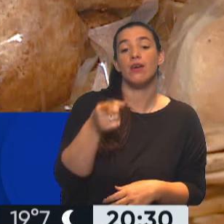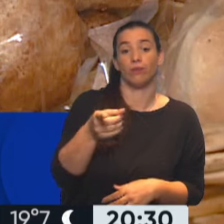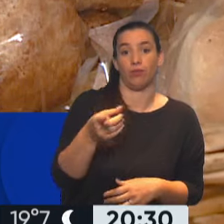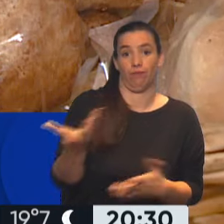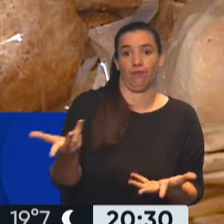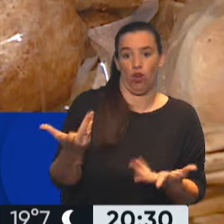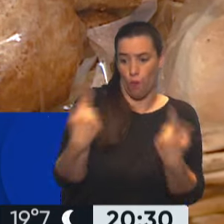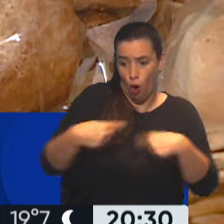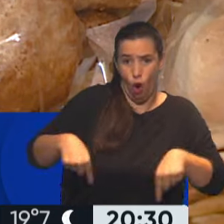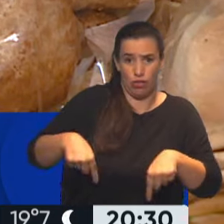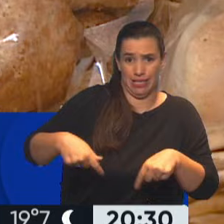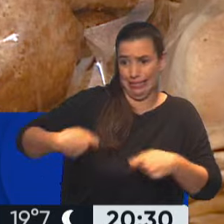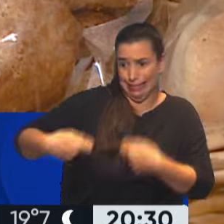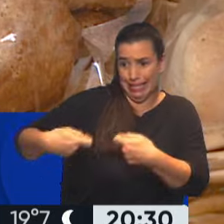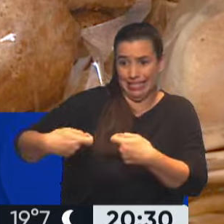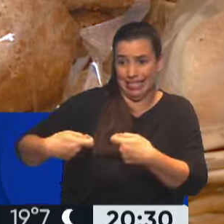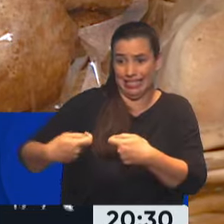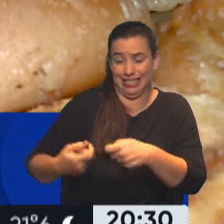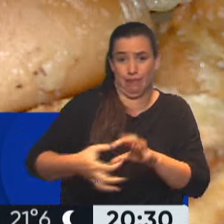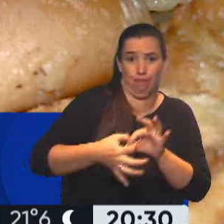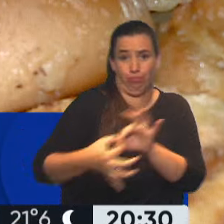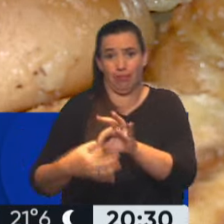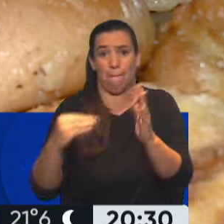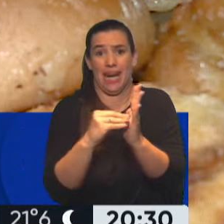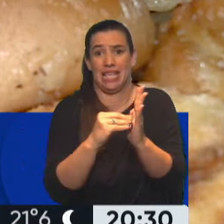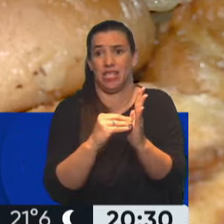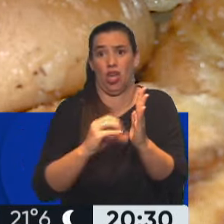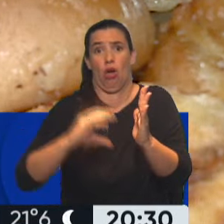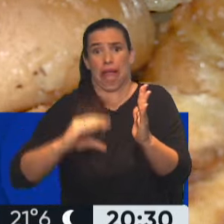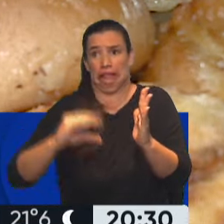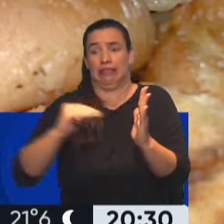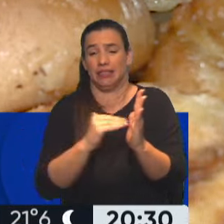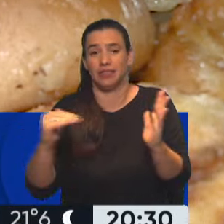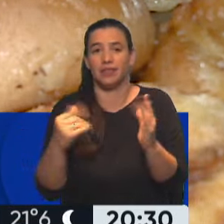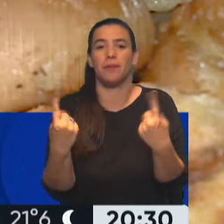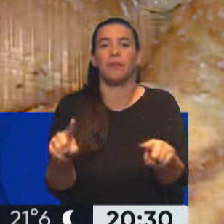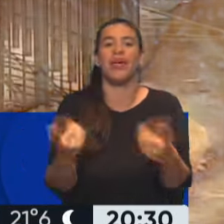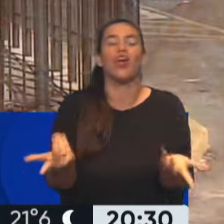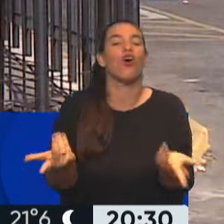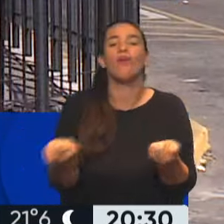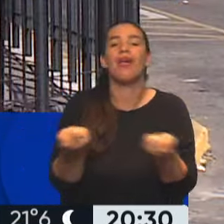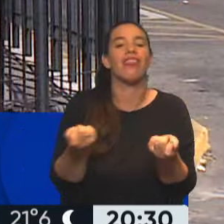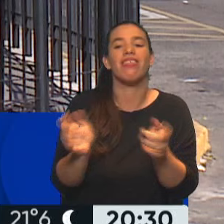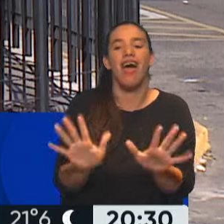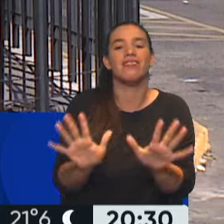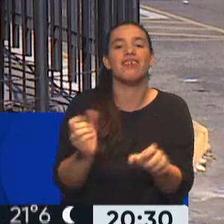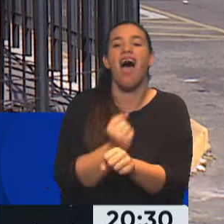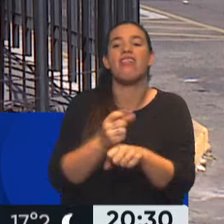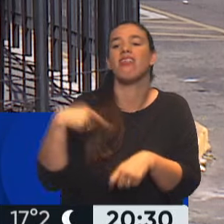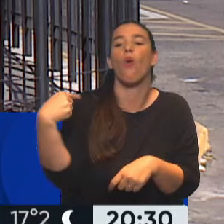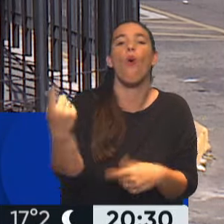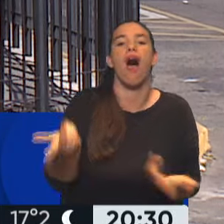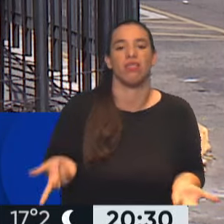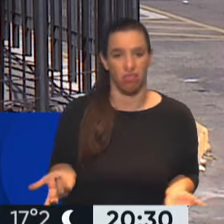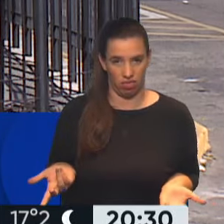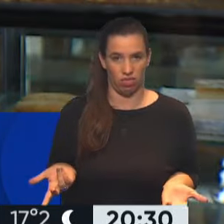precio, pero ¿hasta cuándo se puede seguir con esta medida, digo, de absorber los costos para no aumentar